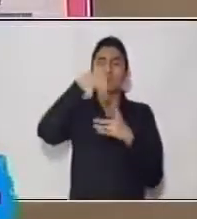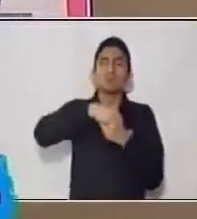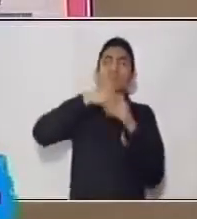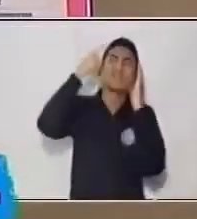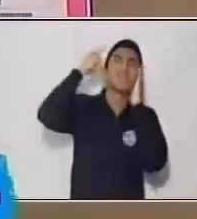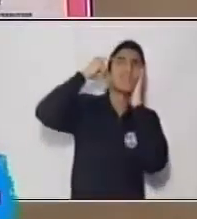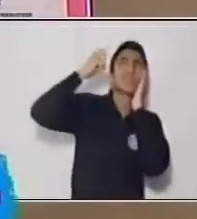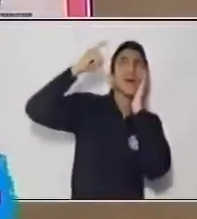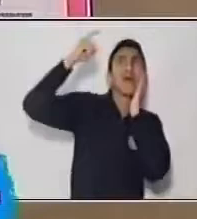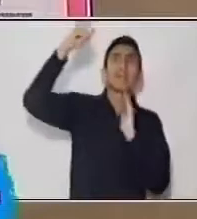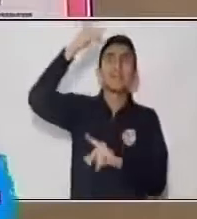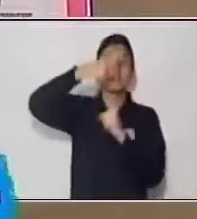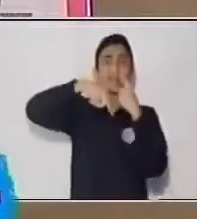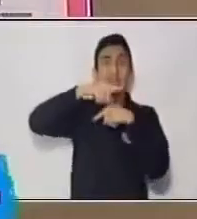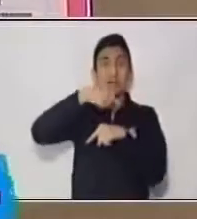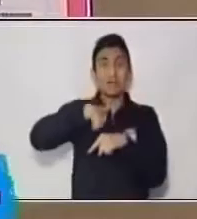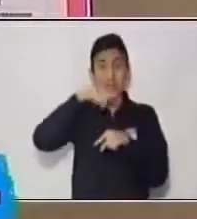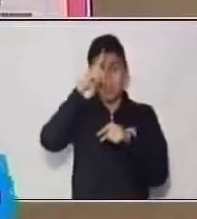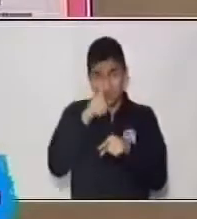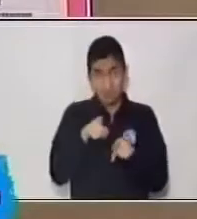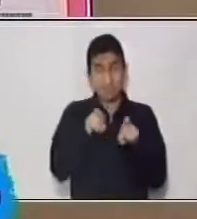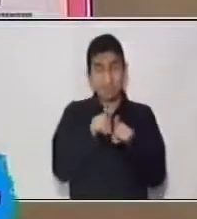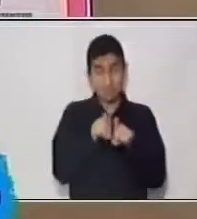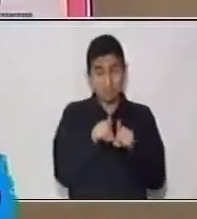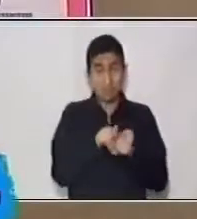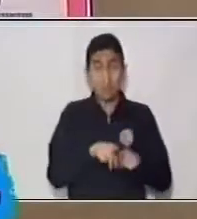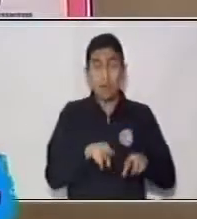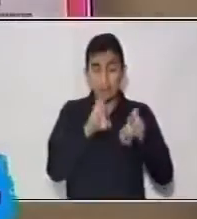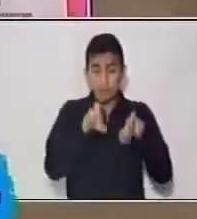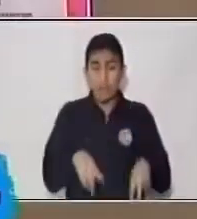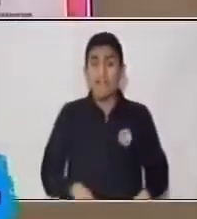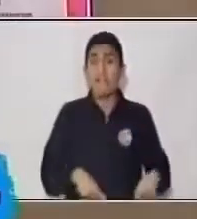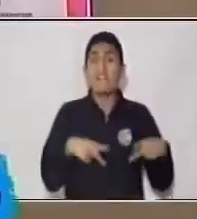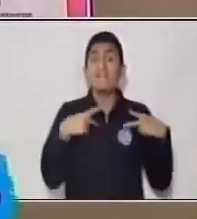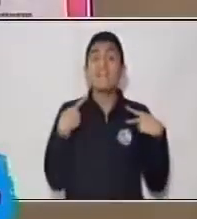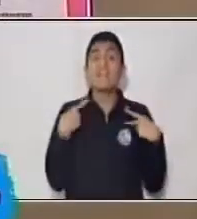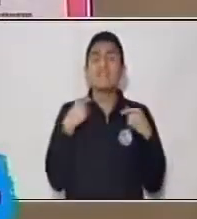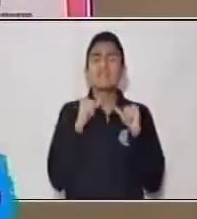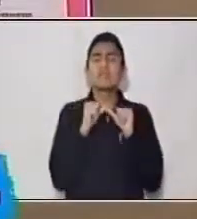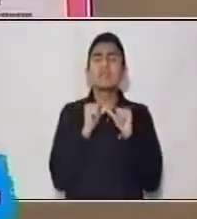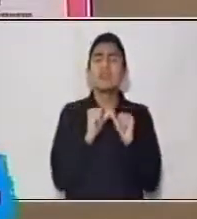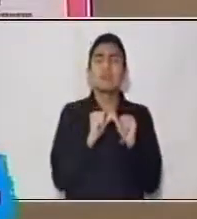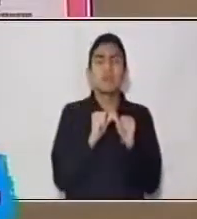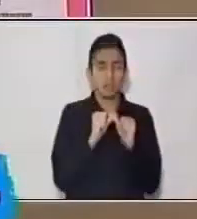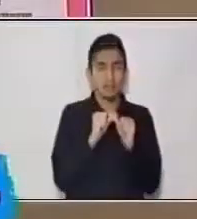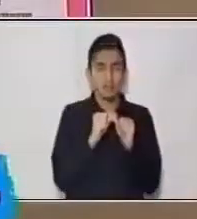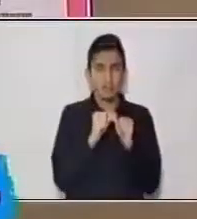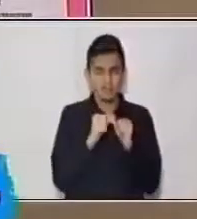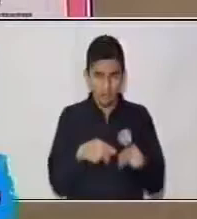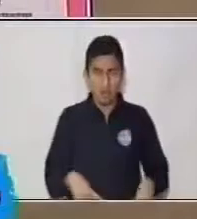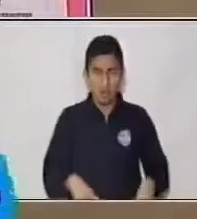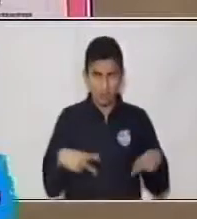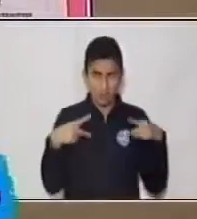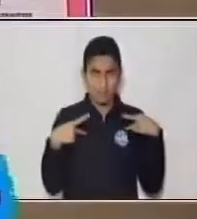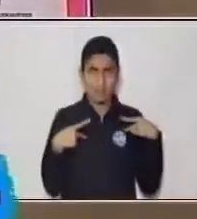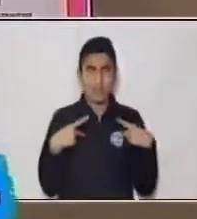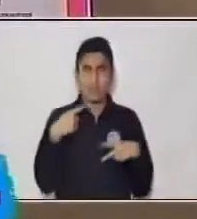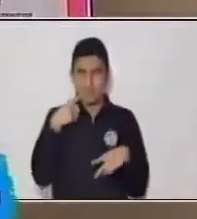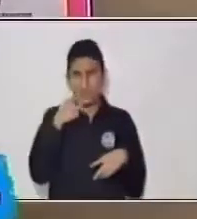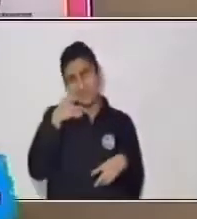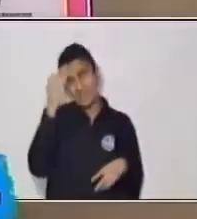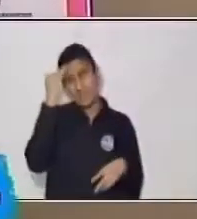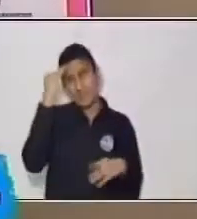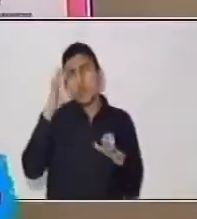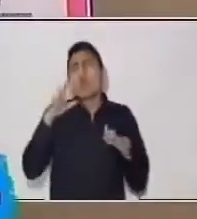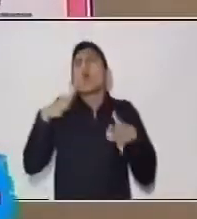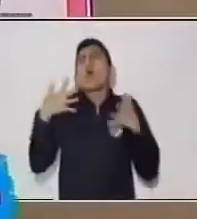los vivos a su desvelos. ¿Te das cuenta que aquí Humberto Acabal nos marca cómo es un tradicional